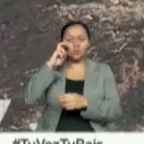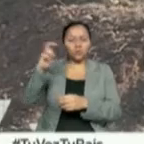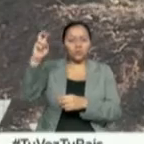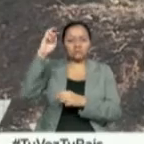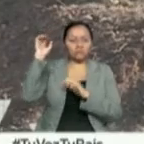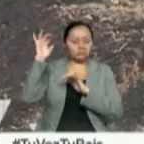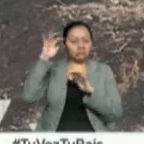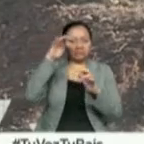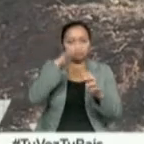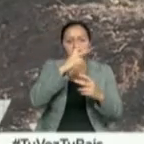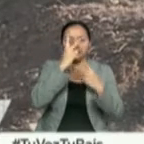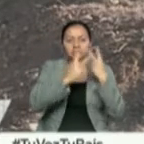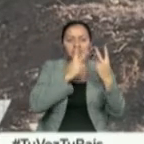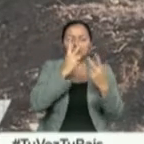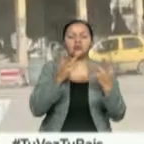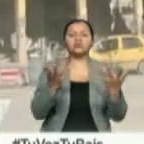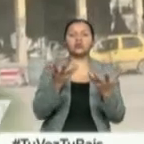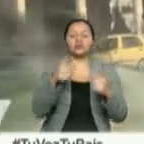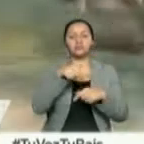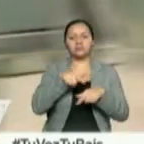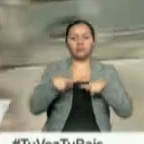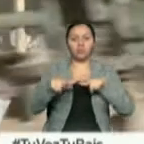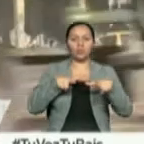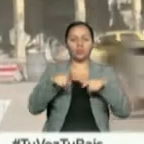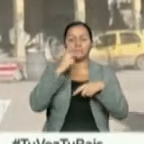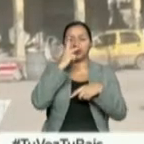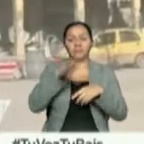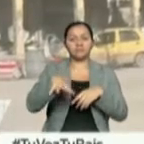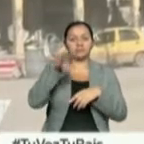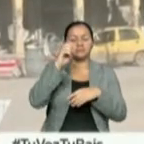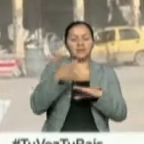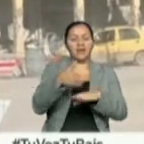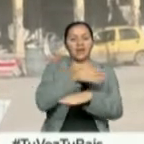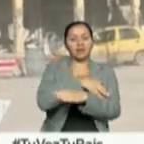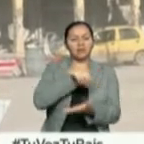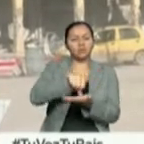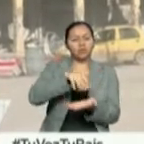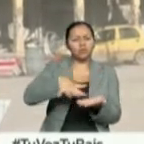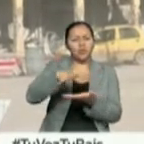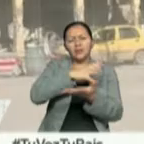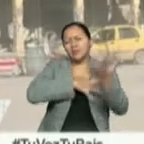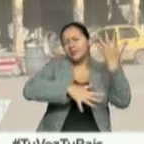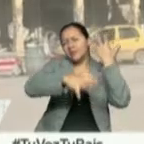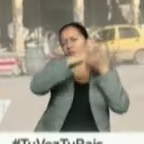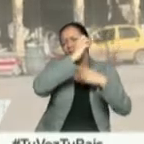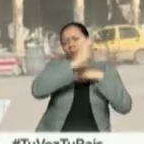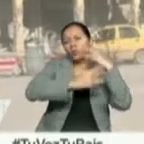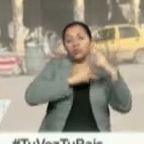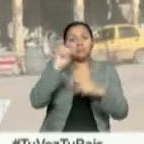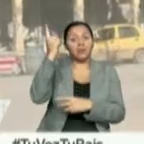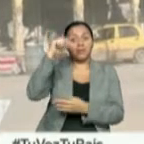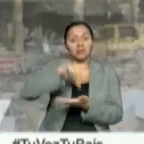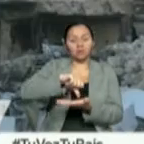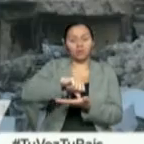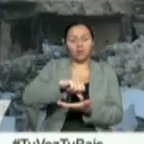que visitaban los vestigios de las civilizaciones que ocuparon una de las ciudades más antiguas del planeta